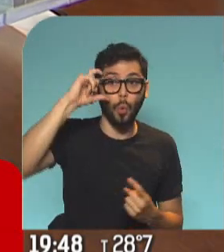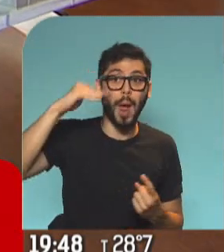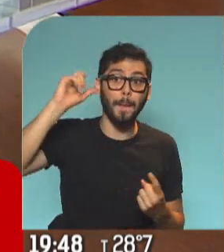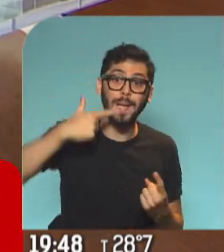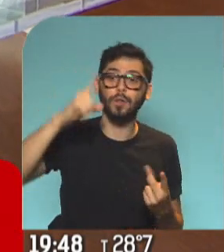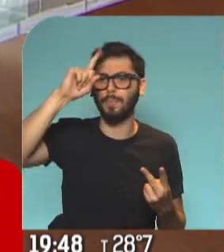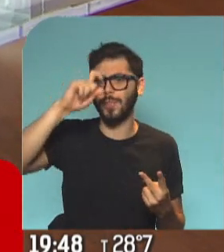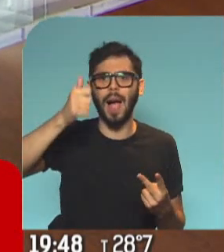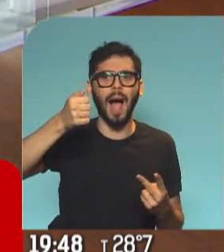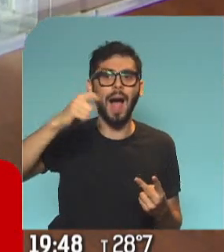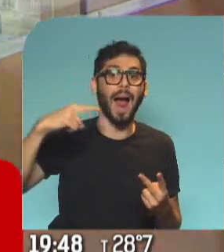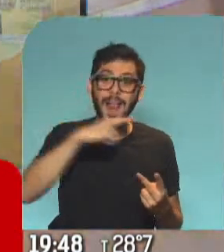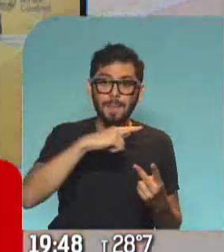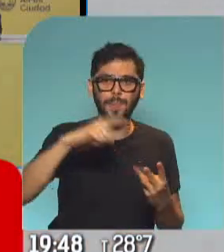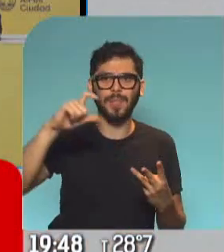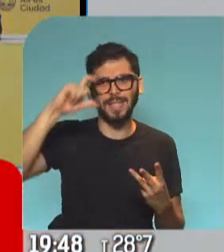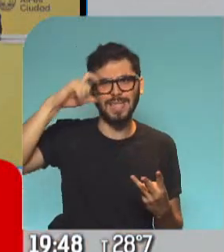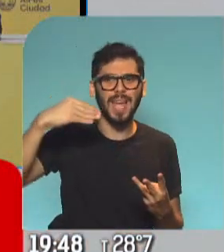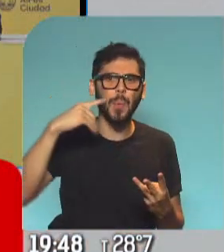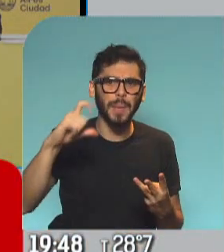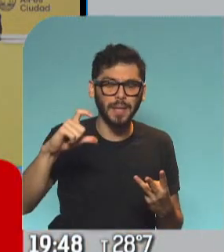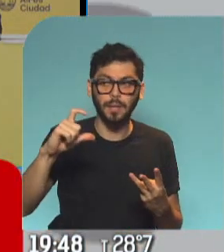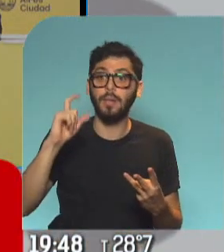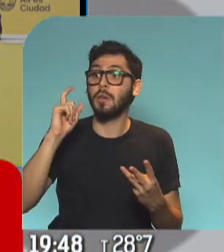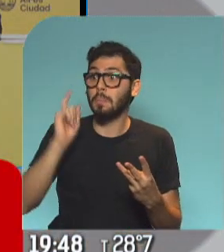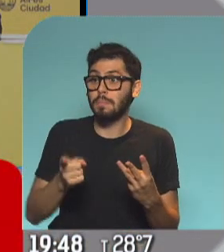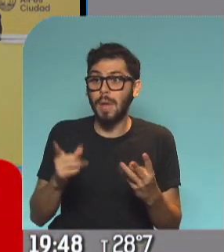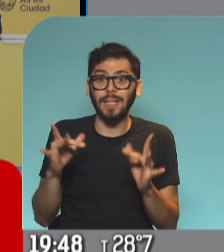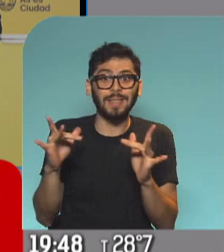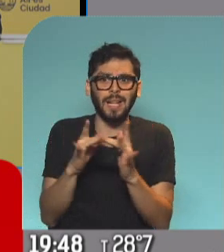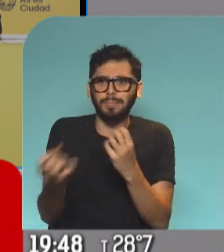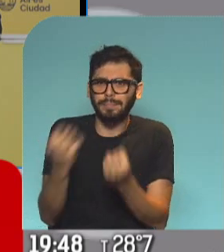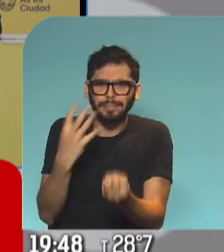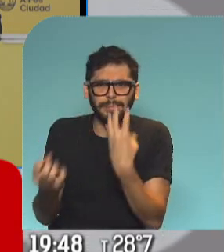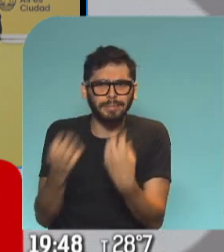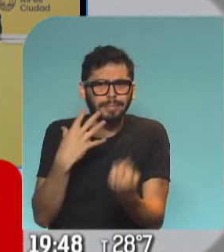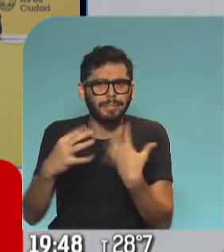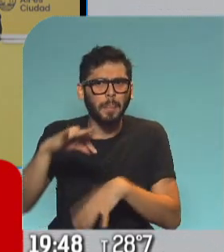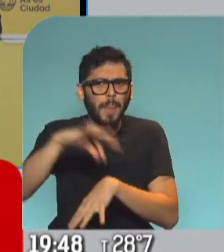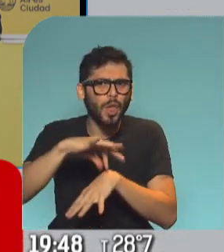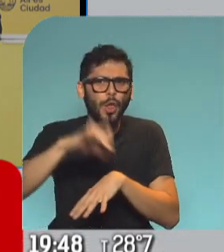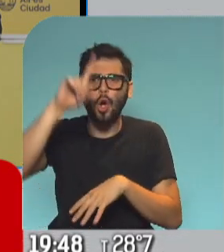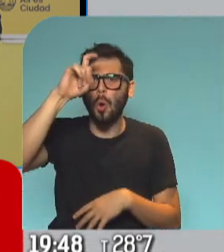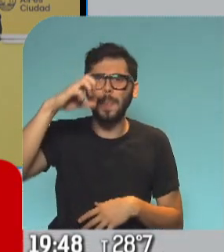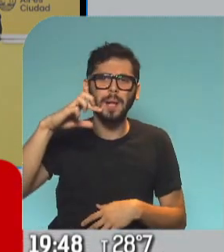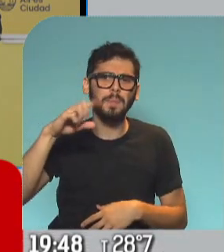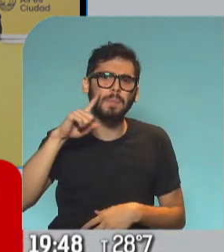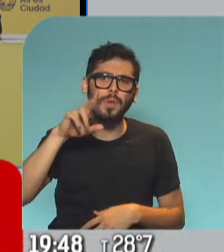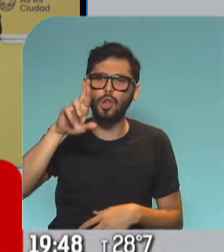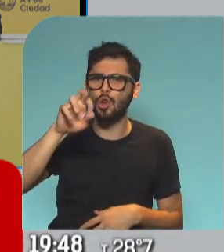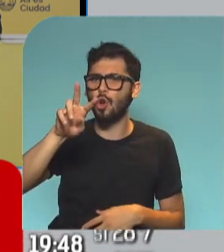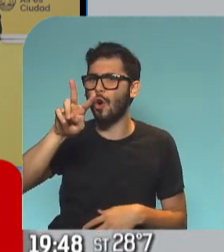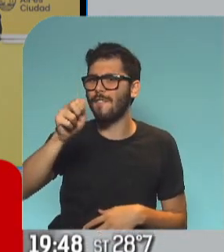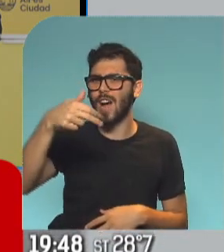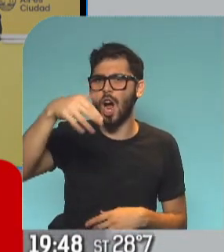Británico, el CEMIC. A raíz de esta denuncia también me llevaron por las redes sociales muchísimos mensajes de médicos, médicas del Hospital Pirovano, de